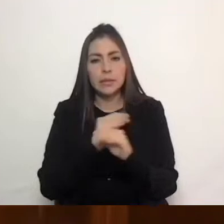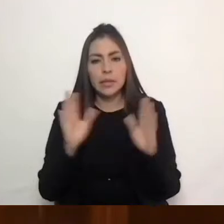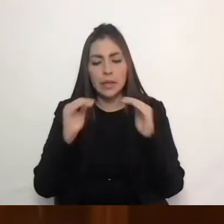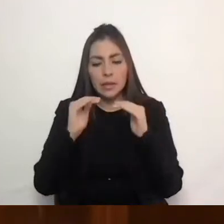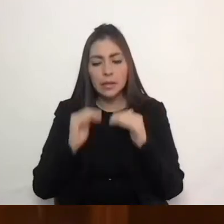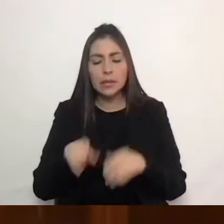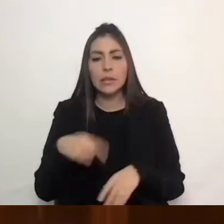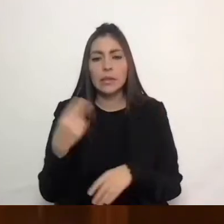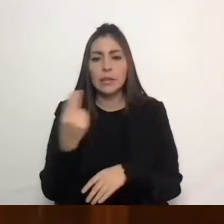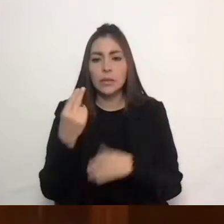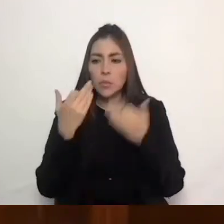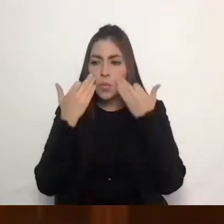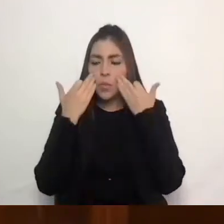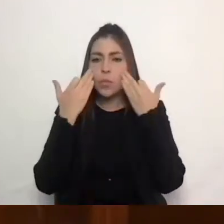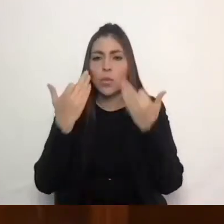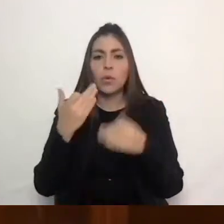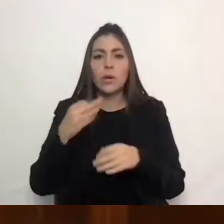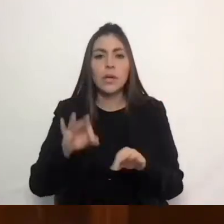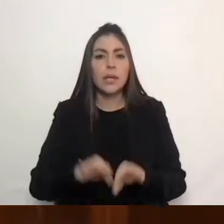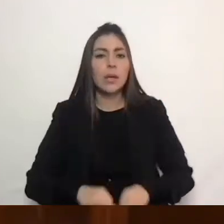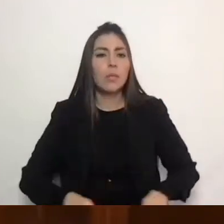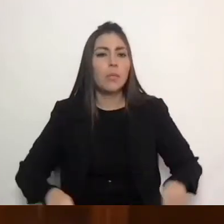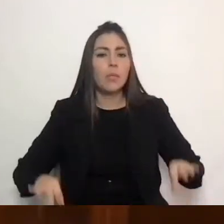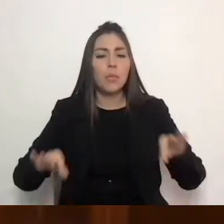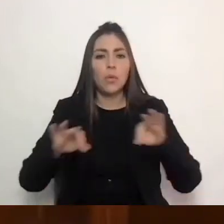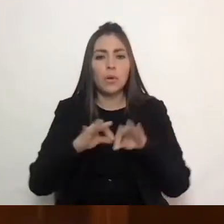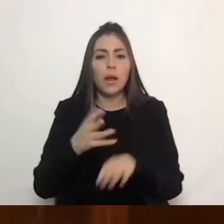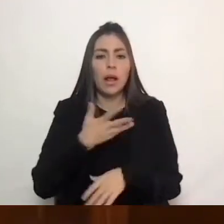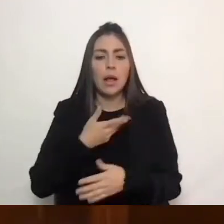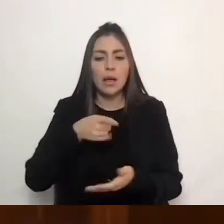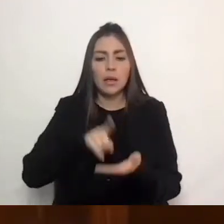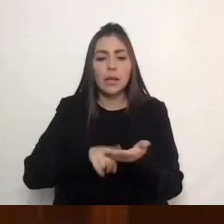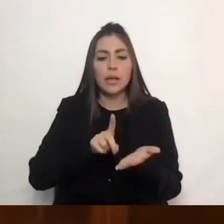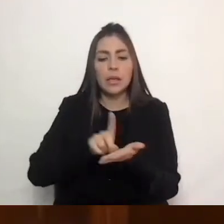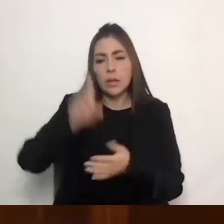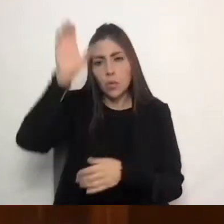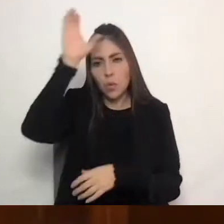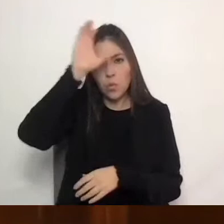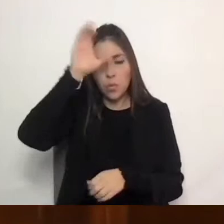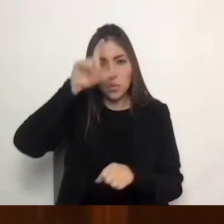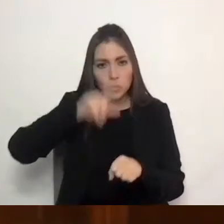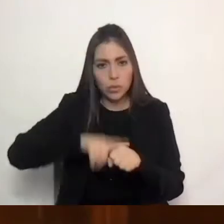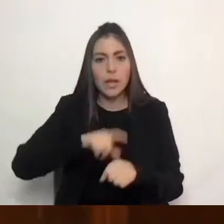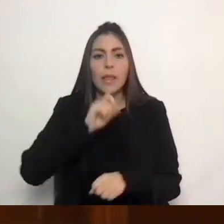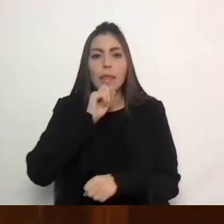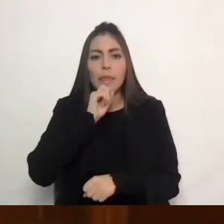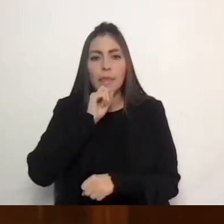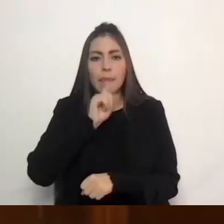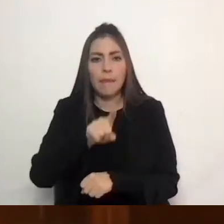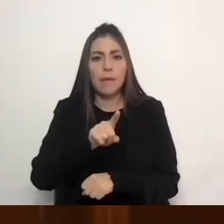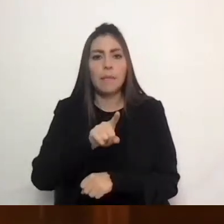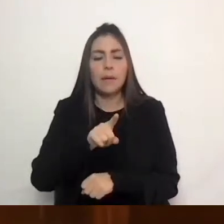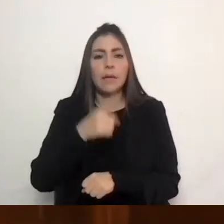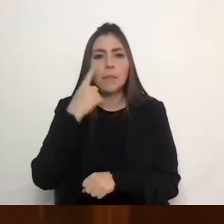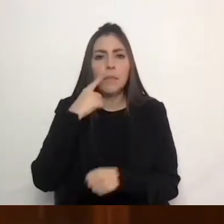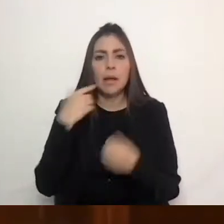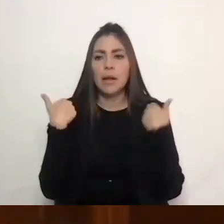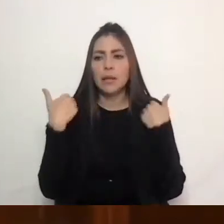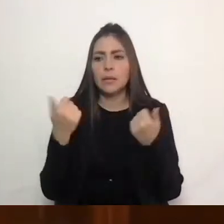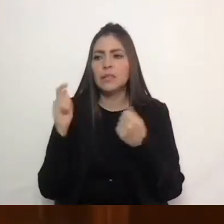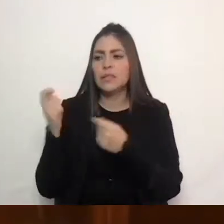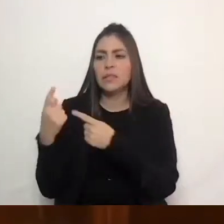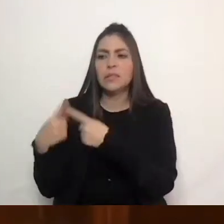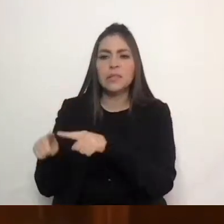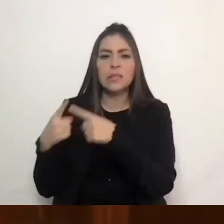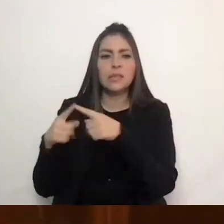para demostrar la importancia cultural de los derechos culturales, como también la de las dimensiones culturales de los